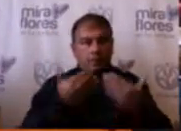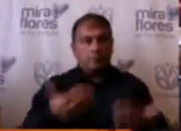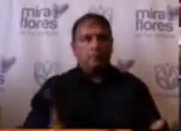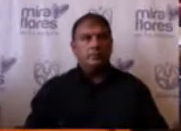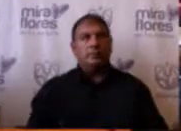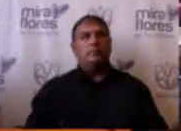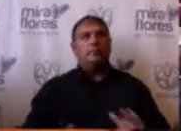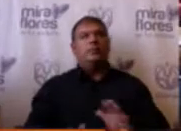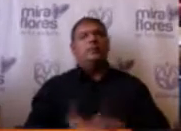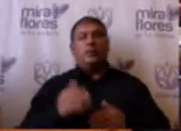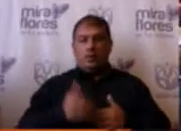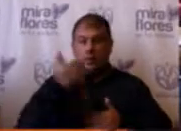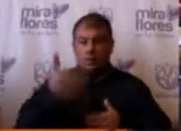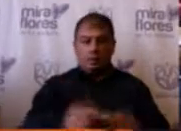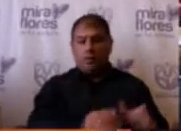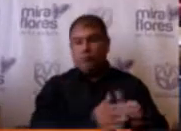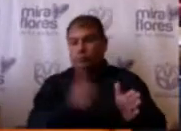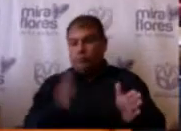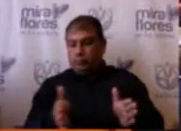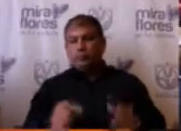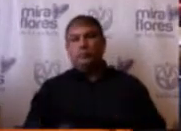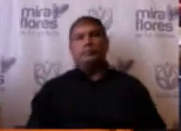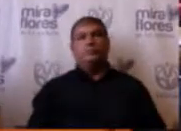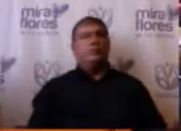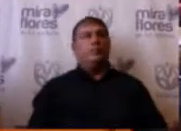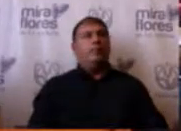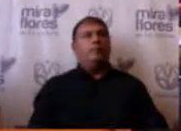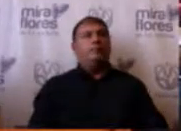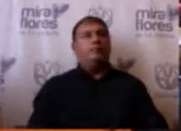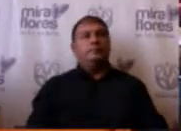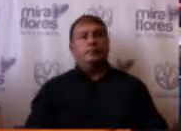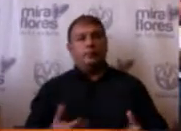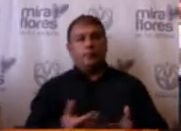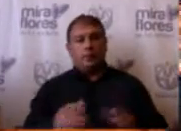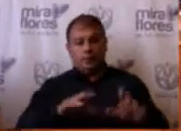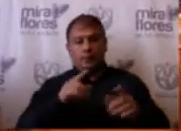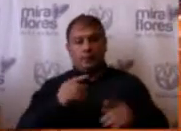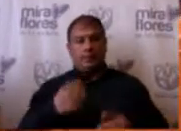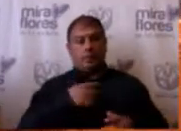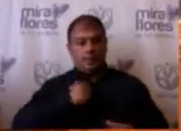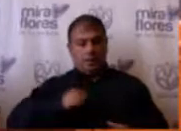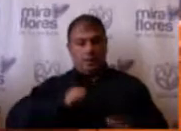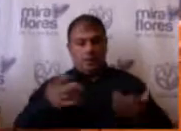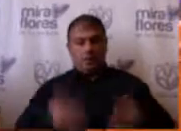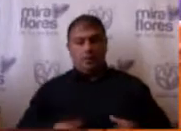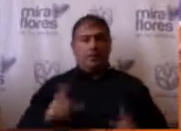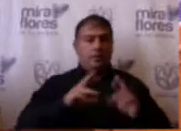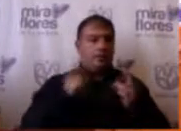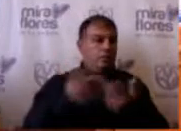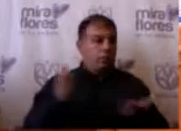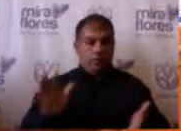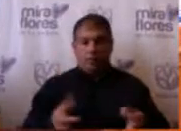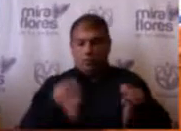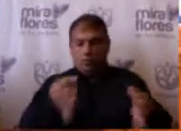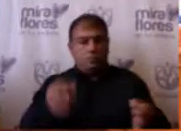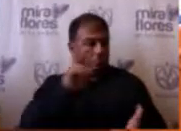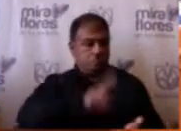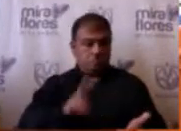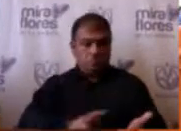vamos al siguiente punto estación despacho señor alcalde en esta estación no hay ningún documento que dar